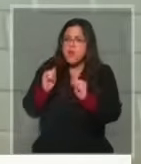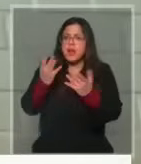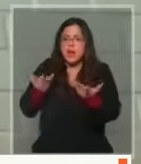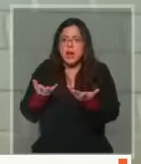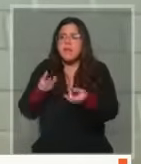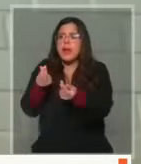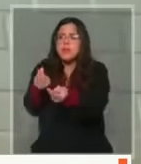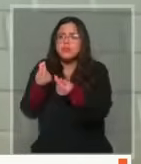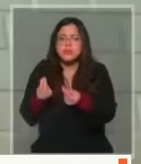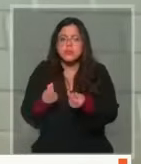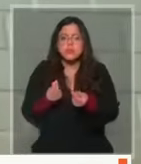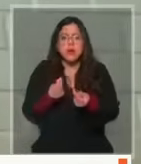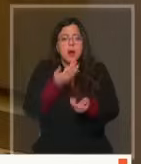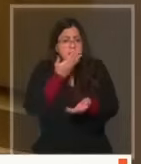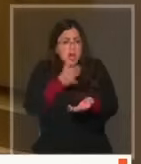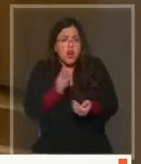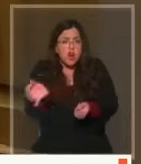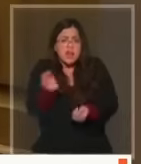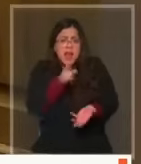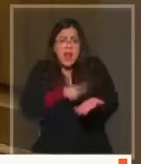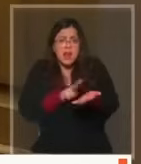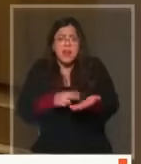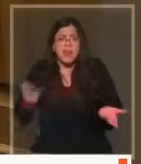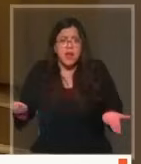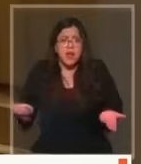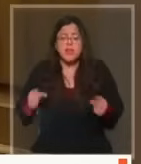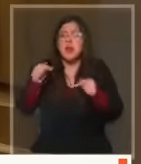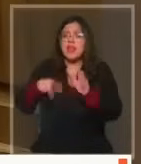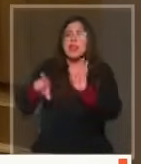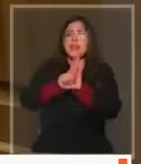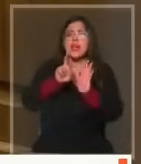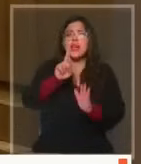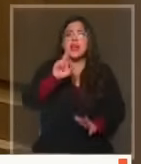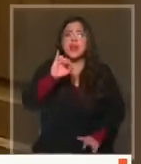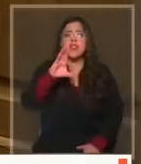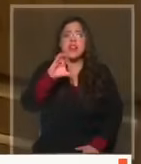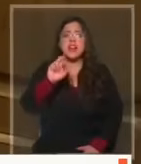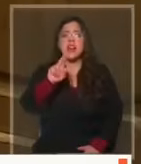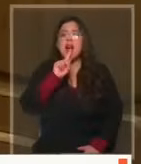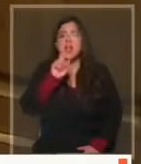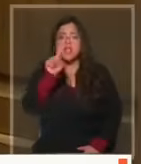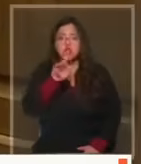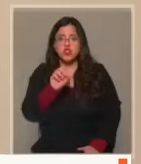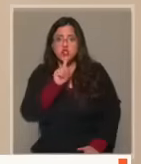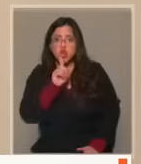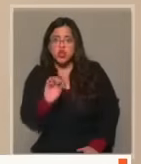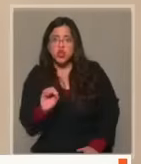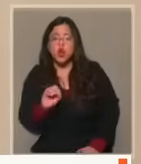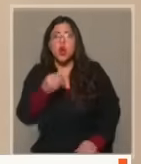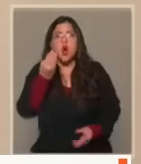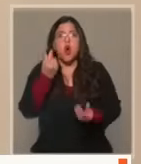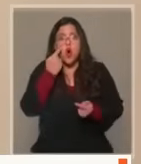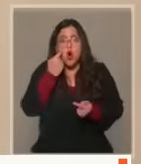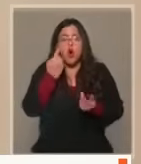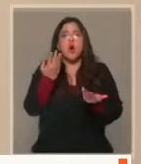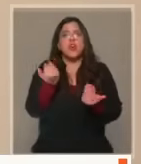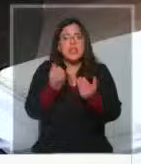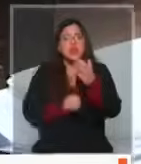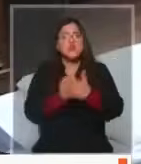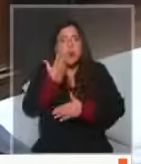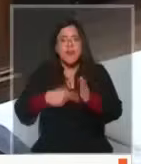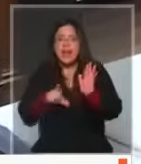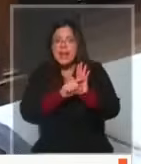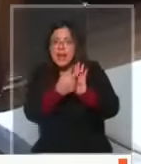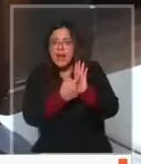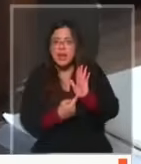qué no sinceramos esto una vez por todas? Claramente la ley de Ricarte Soto no dio el ancho, pero ciertamente que se requiere una nueva legislación.